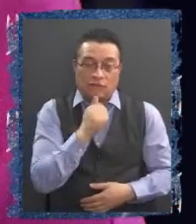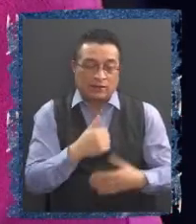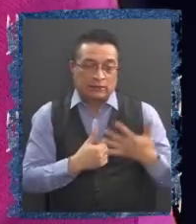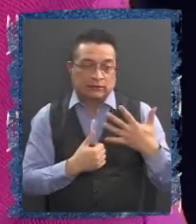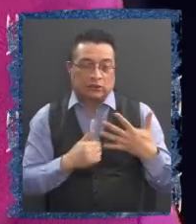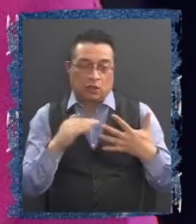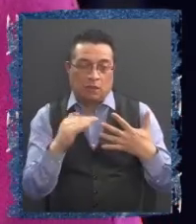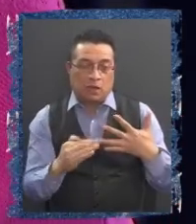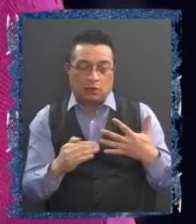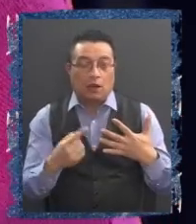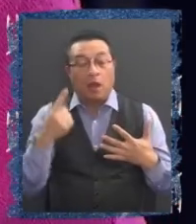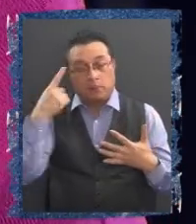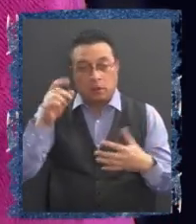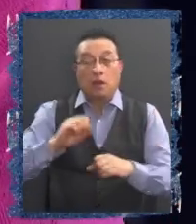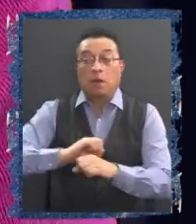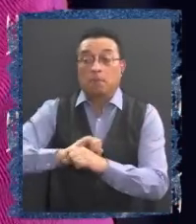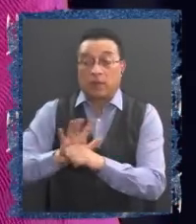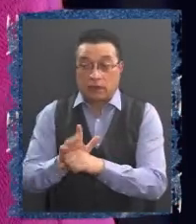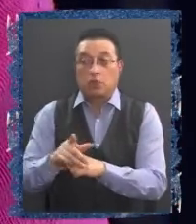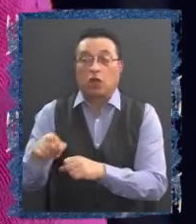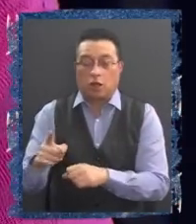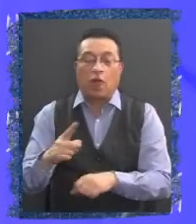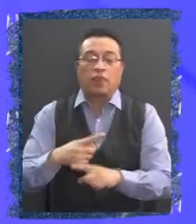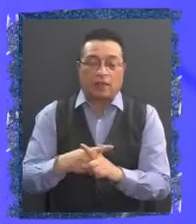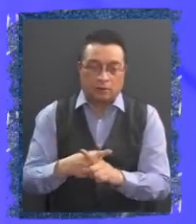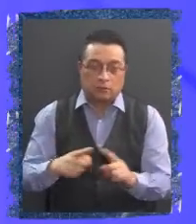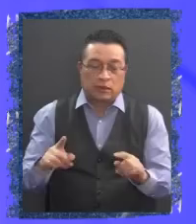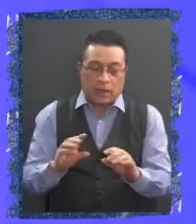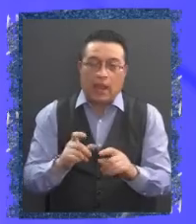excepto en pandemia, que ahí es un momento extra.